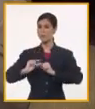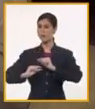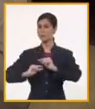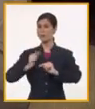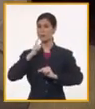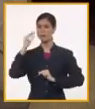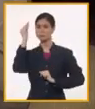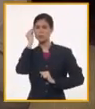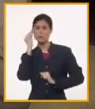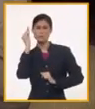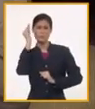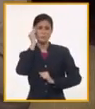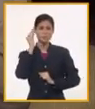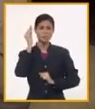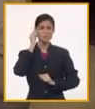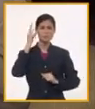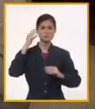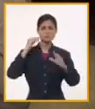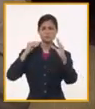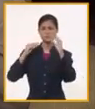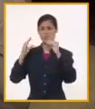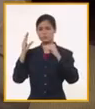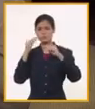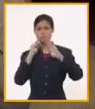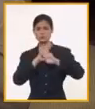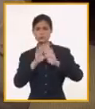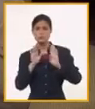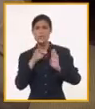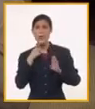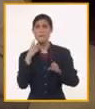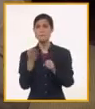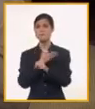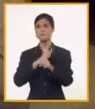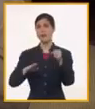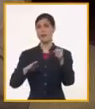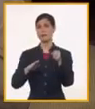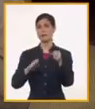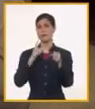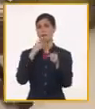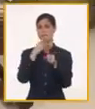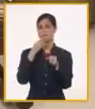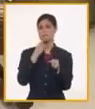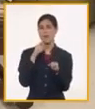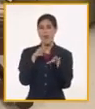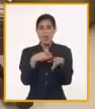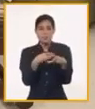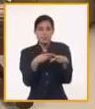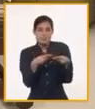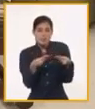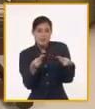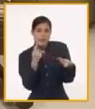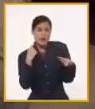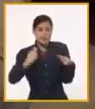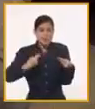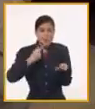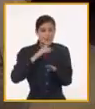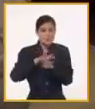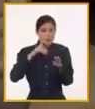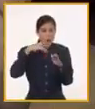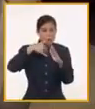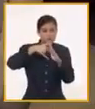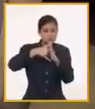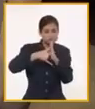decían cómo, oye, la caña para sembrarla, el surco tiene que tener tal profundidad y esto y lo otro y tal,